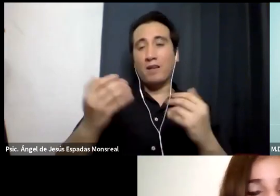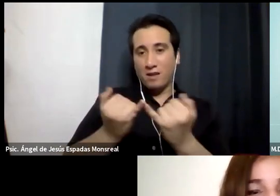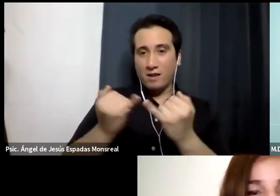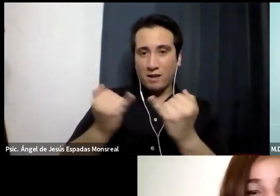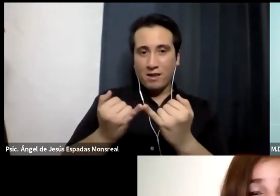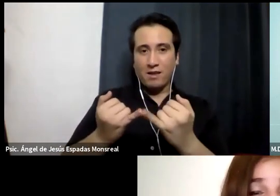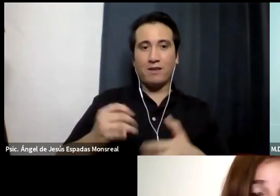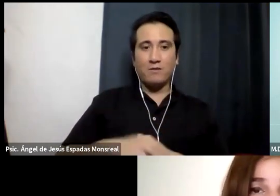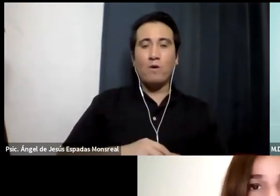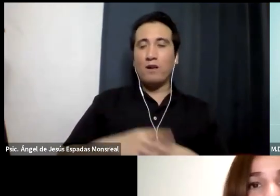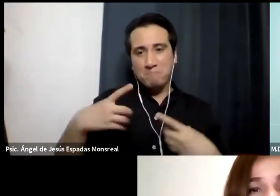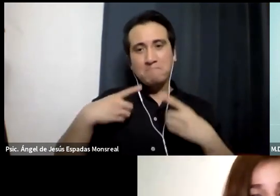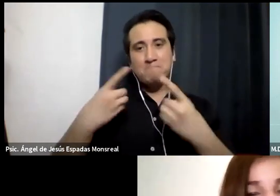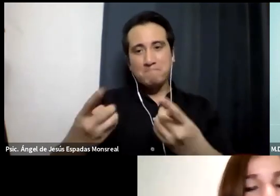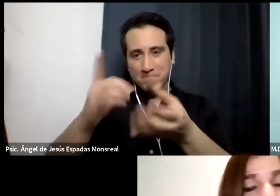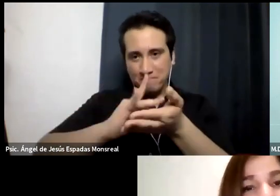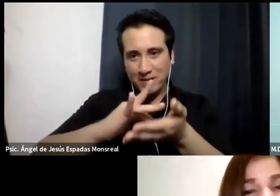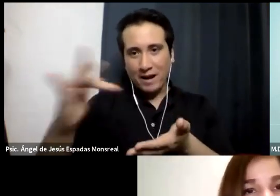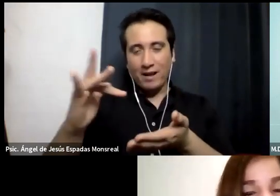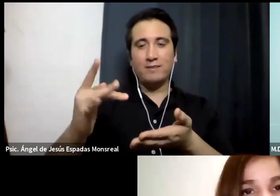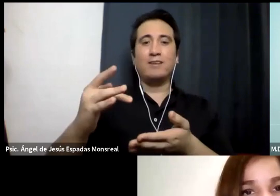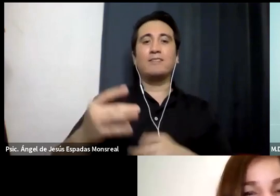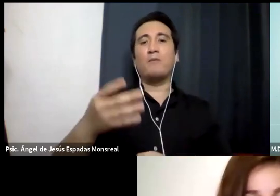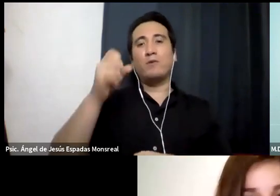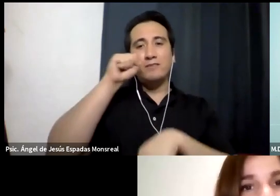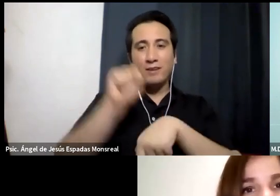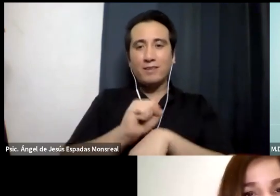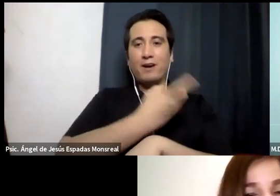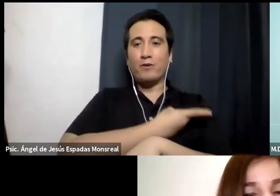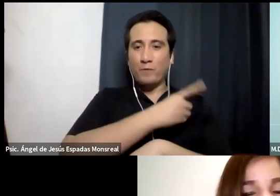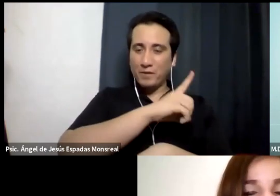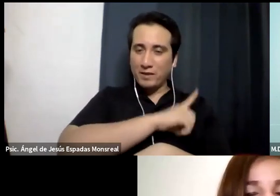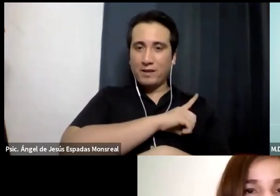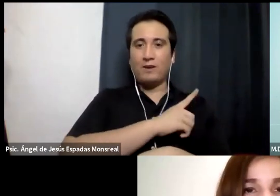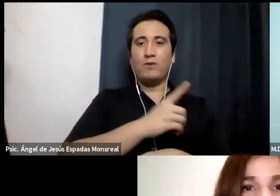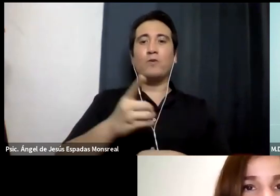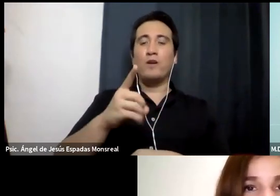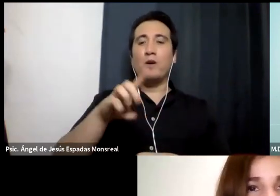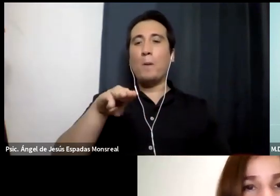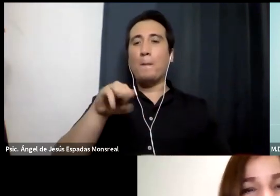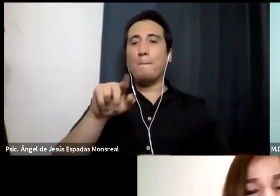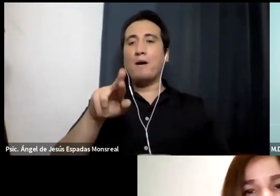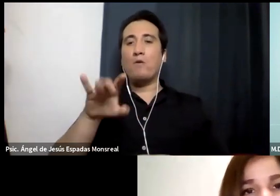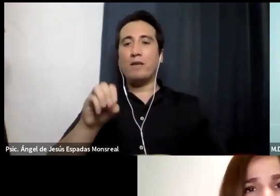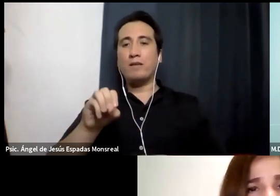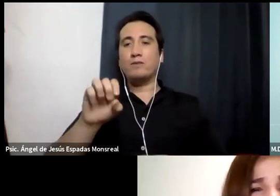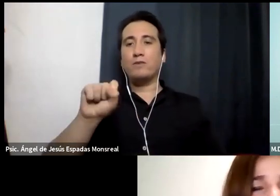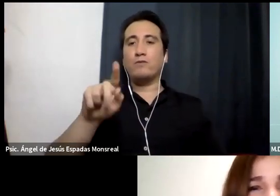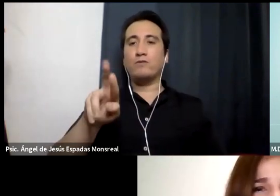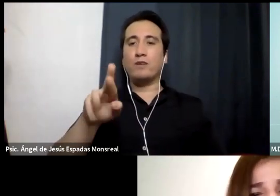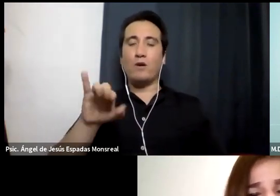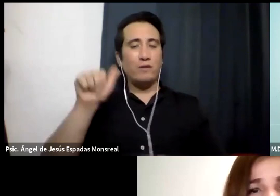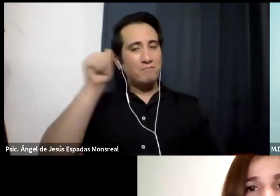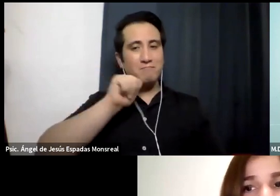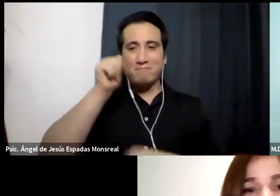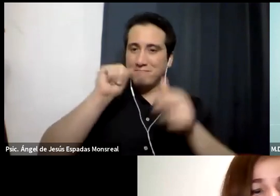también las gracias, el agradecimiento por parte del secretario de Salud, el doctor Mauricio Sauri Vivas, que como bien dices, pues siempre está muy pendiente, y la